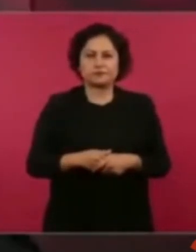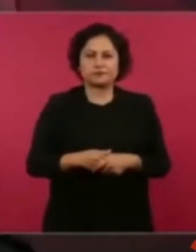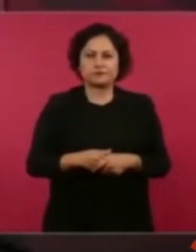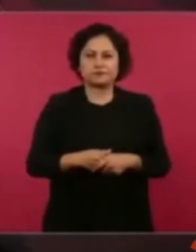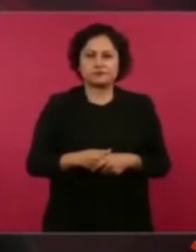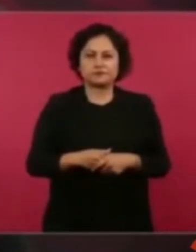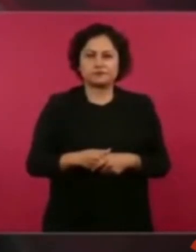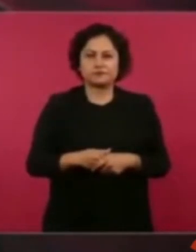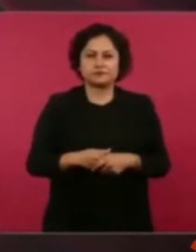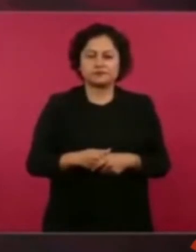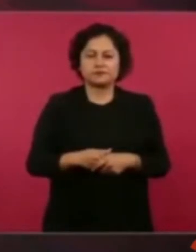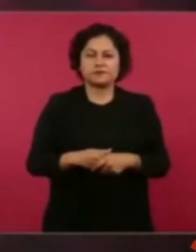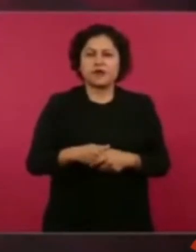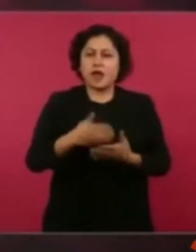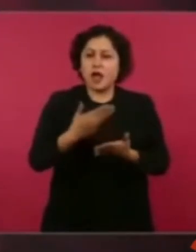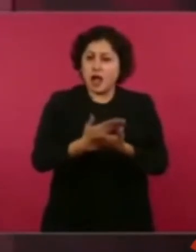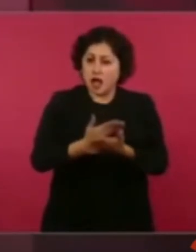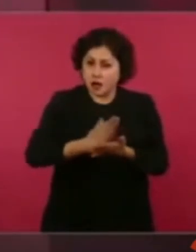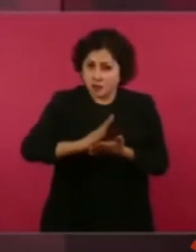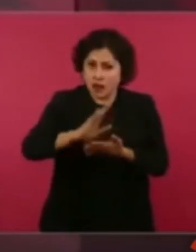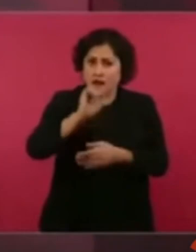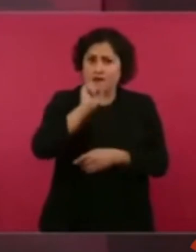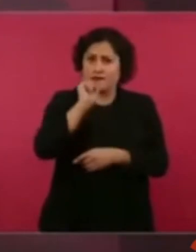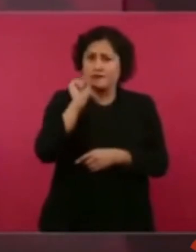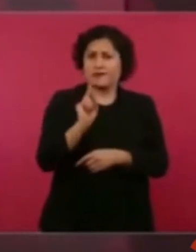intervenir militarmente